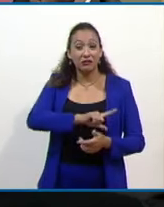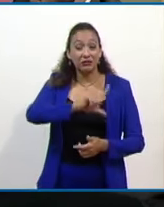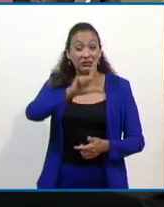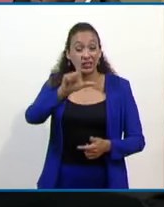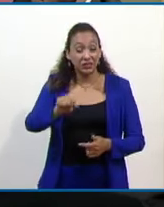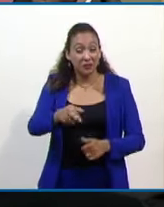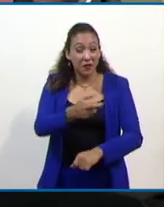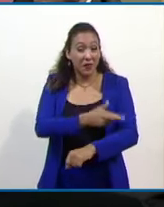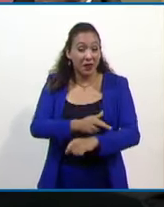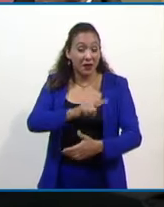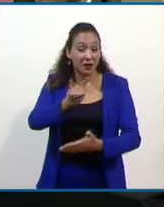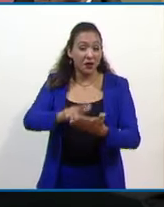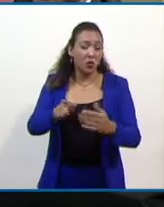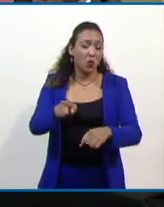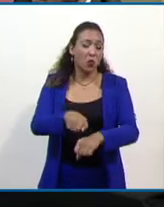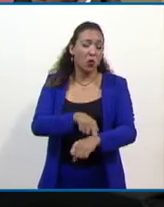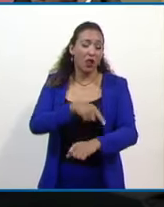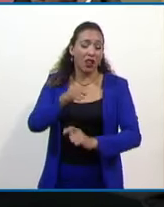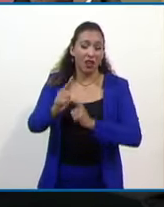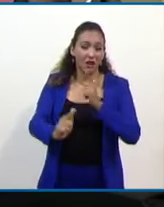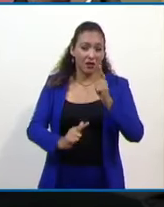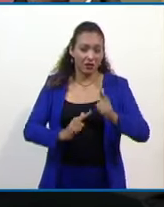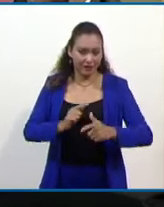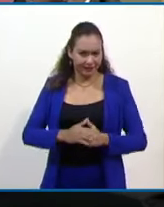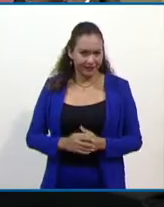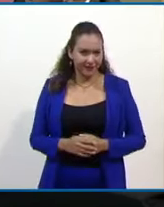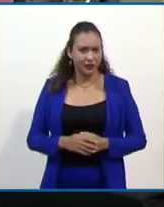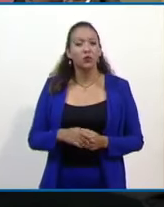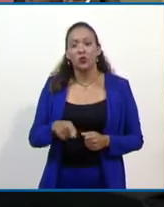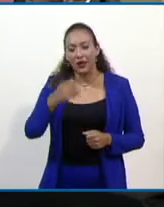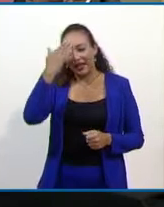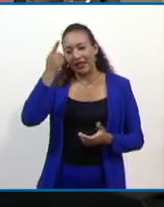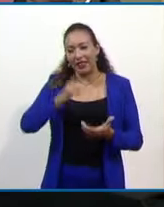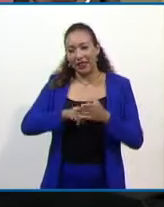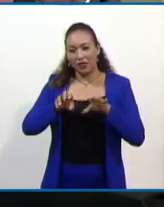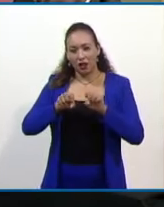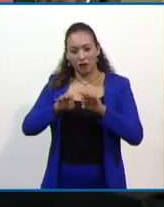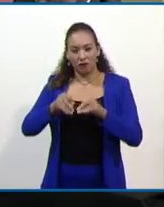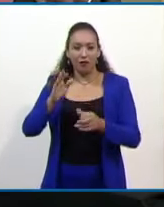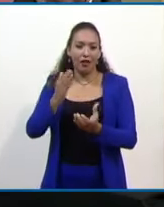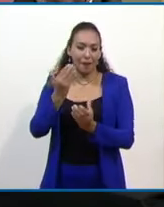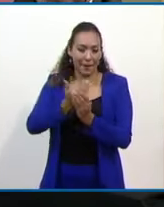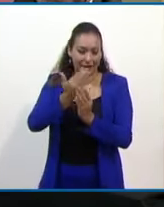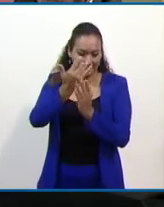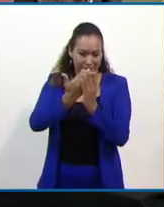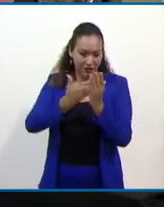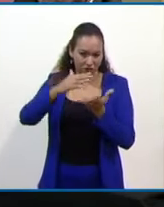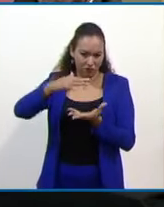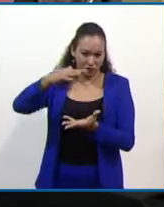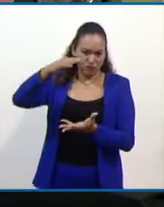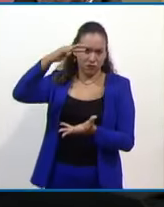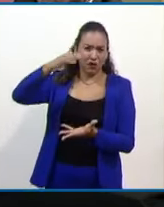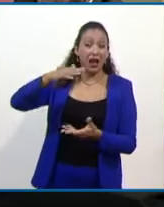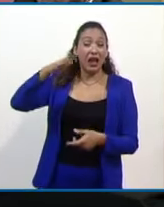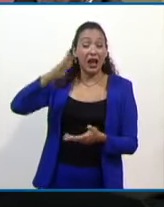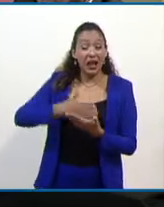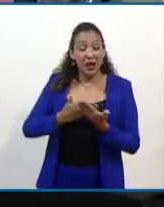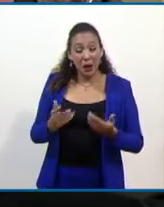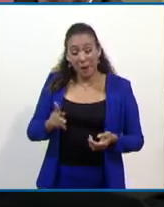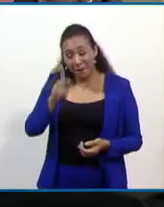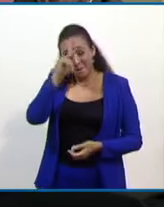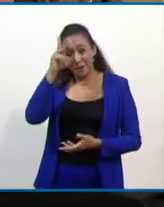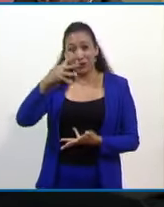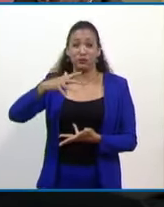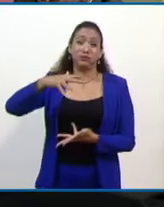del contenido de la iniciativa creo que generará retrasos y obstáculos a la justicia, haciéndola más lenta y menos expedita que ahora. ¿Por qué?